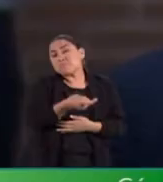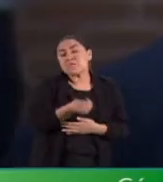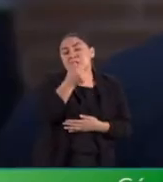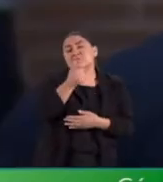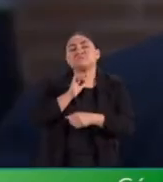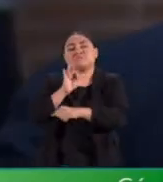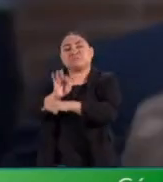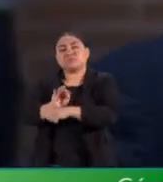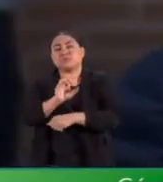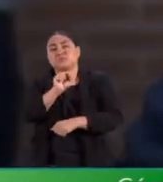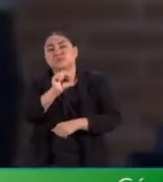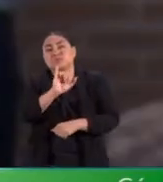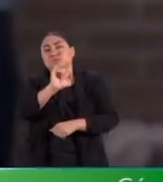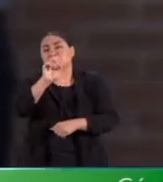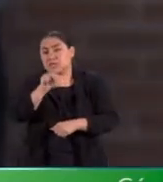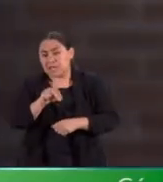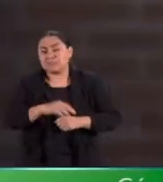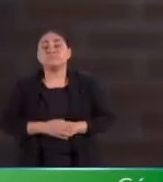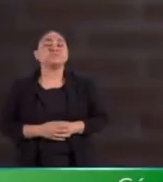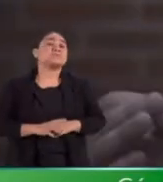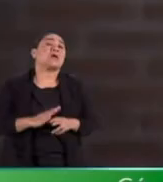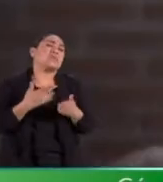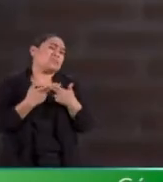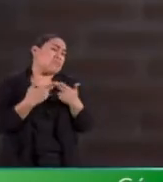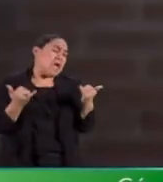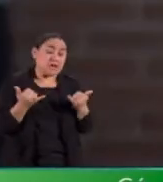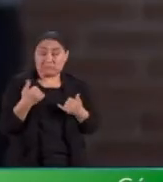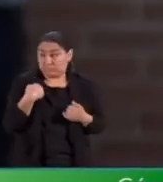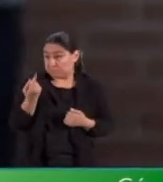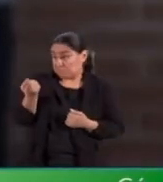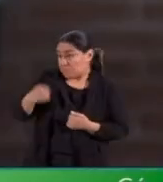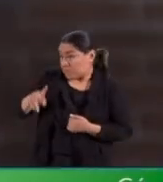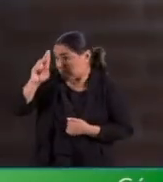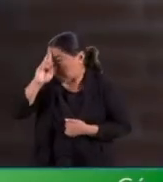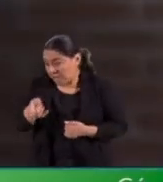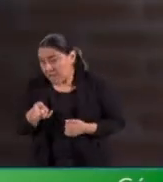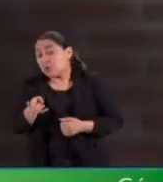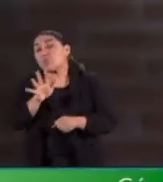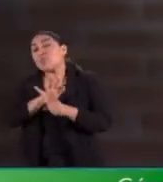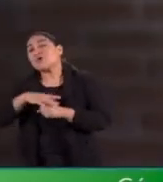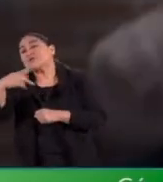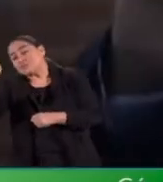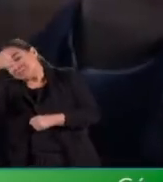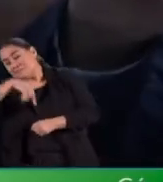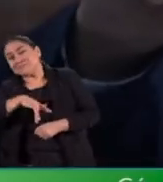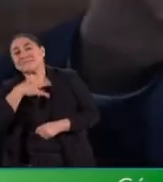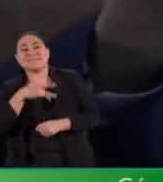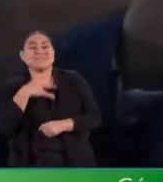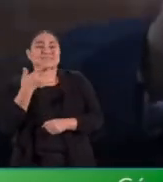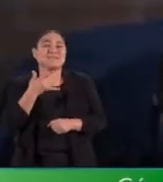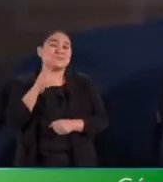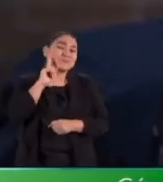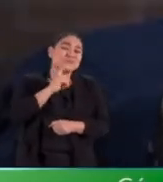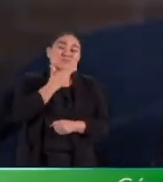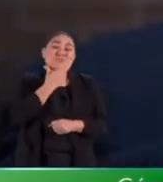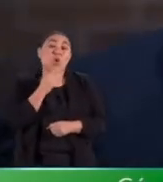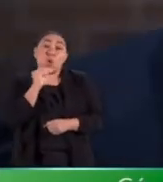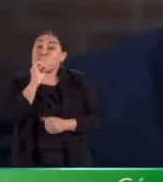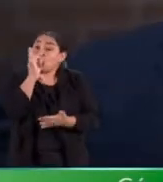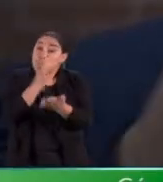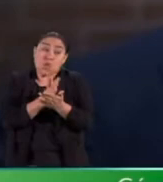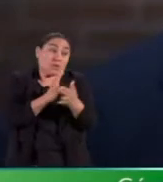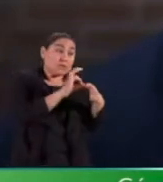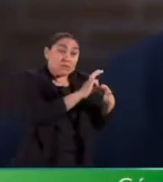paso. Porque nadie propondrá prohibir la reasignación sexual de las personas ni imponer un solo modelo de